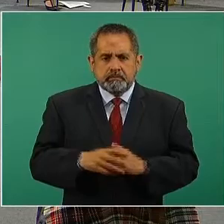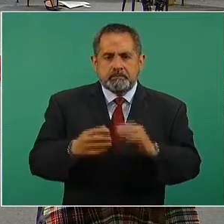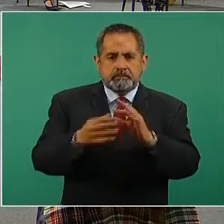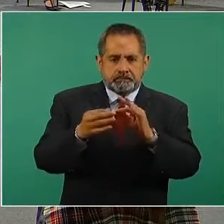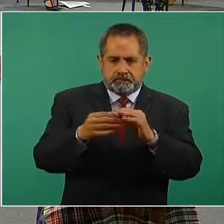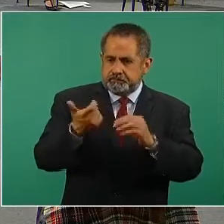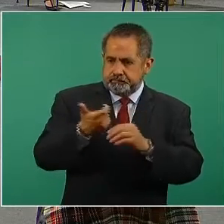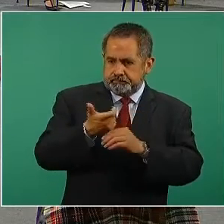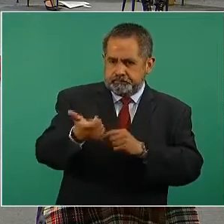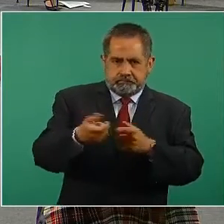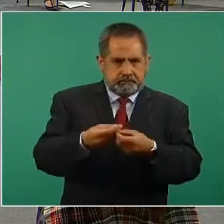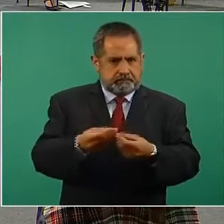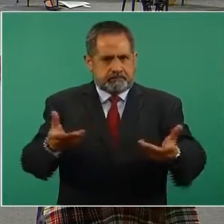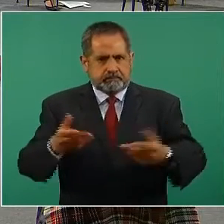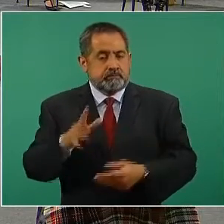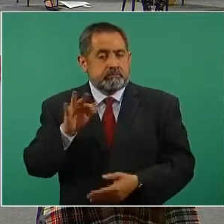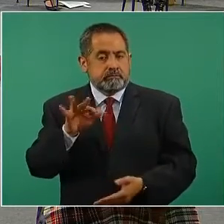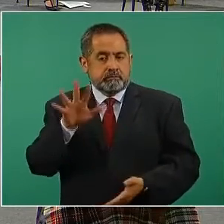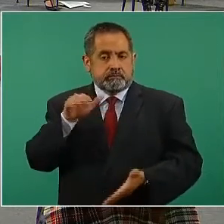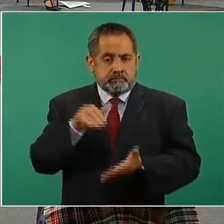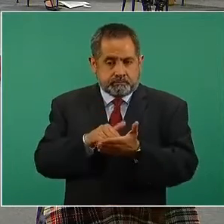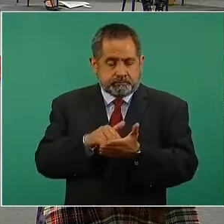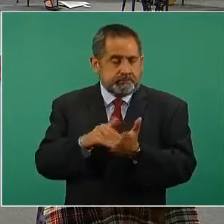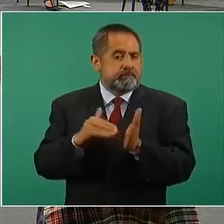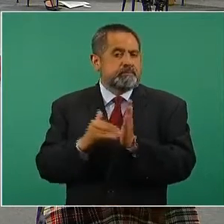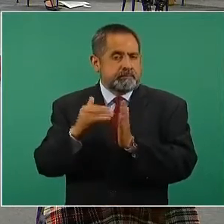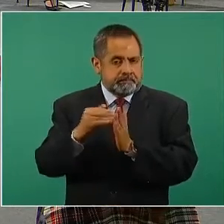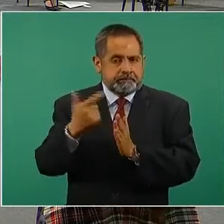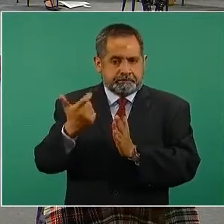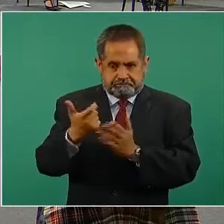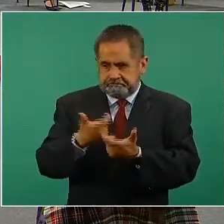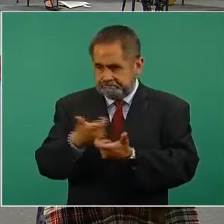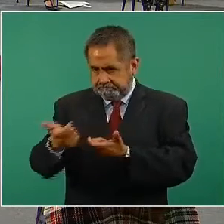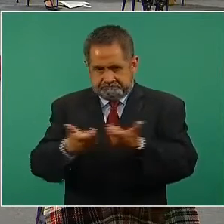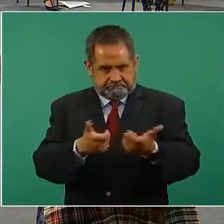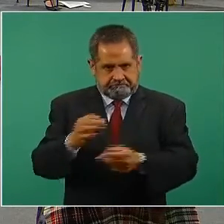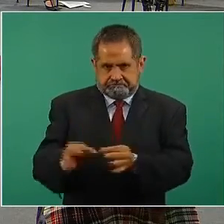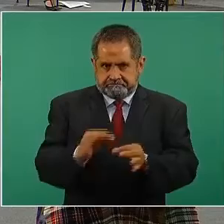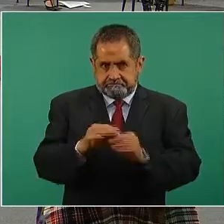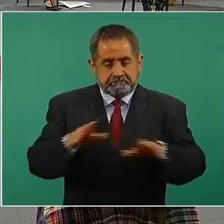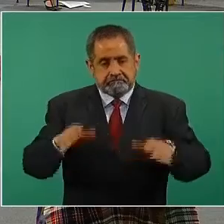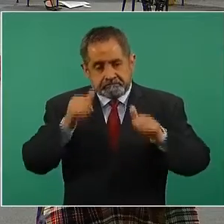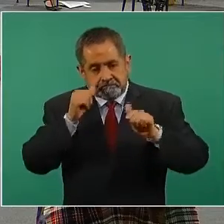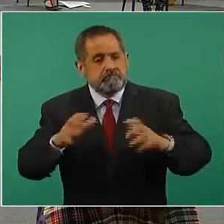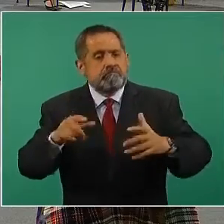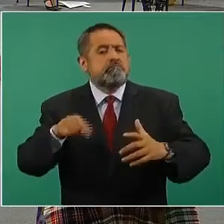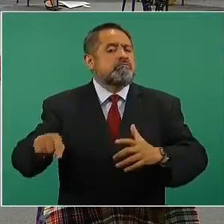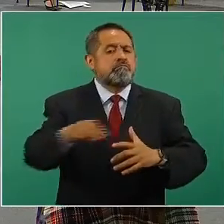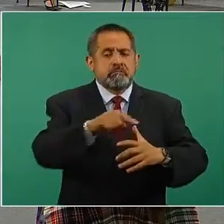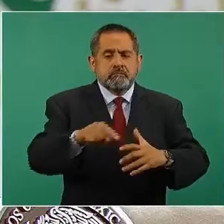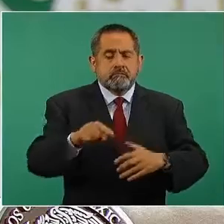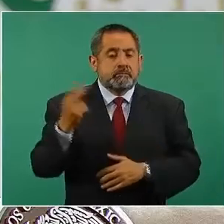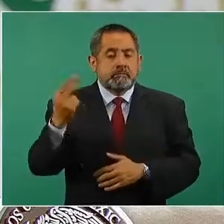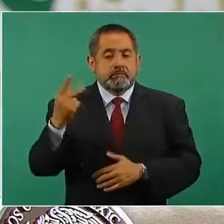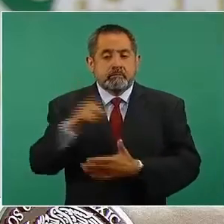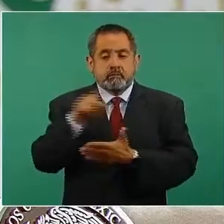dispersar alrededor de 44,000 millones de pesos, atendiendo más de 25